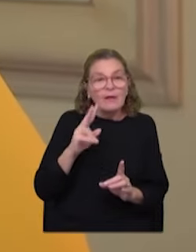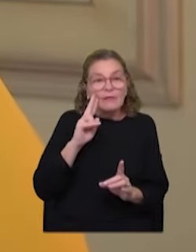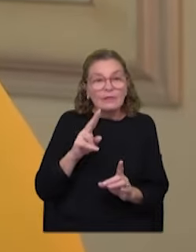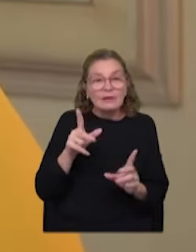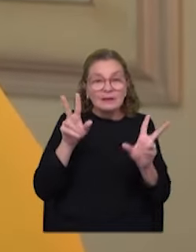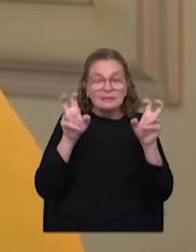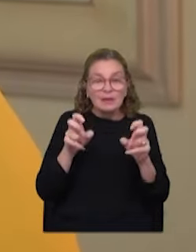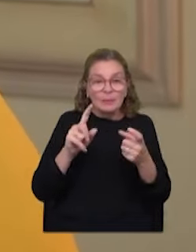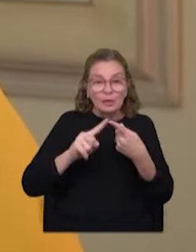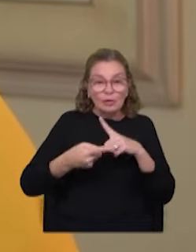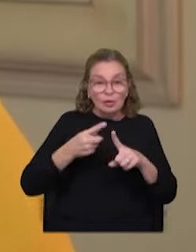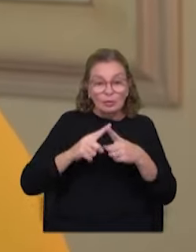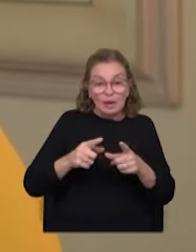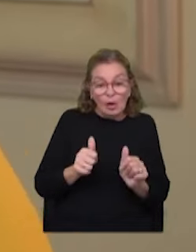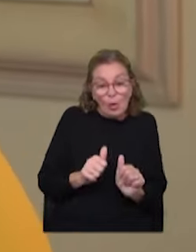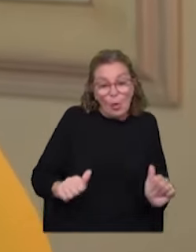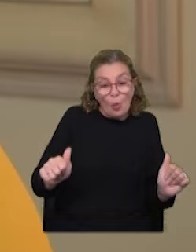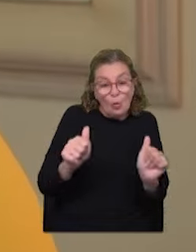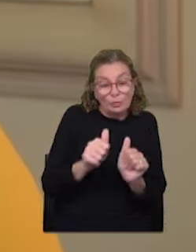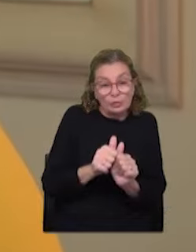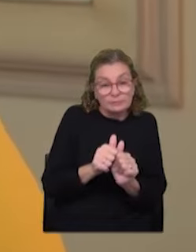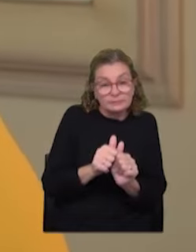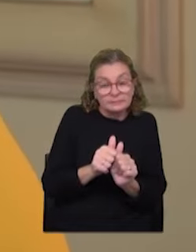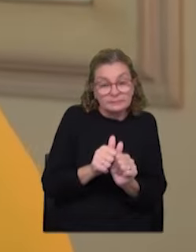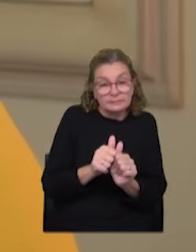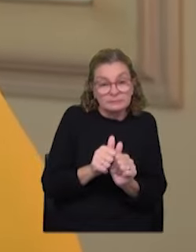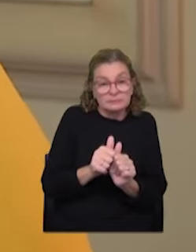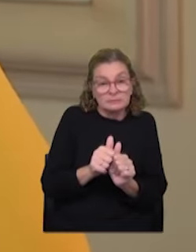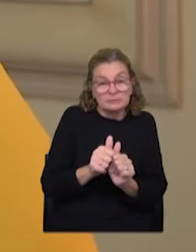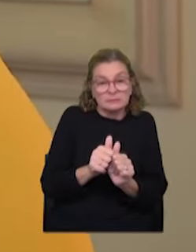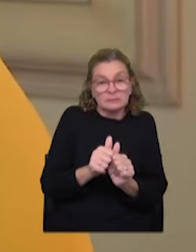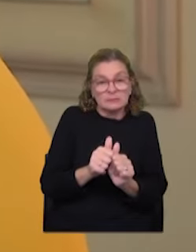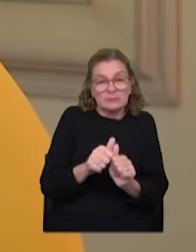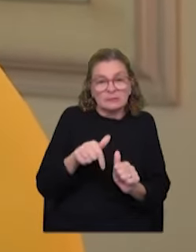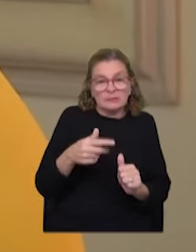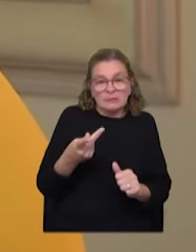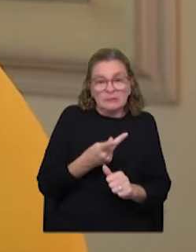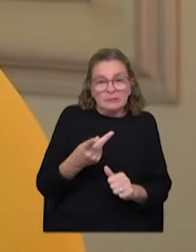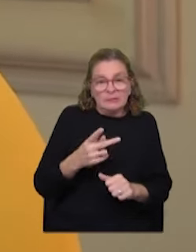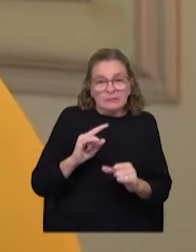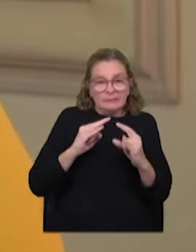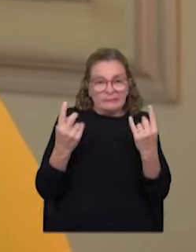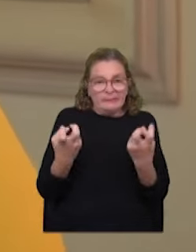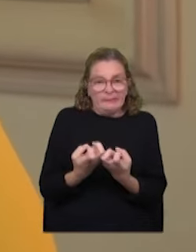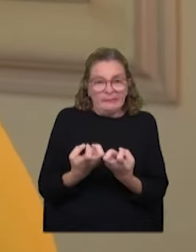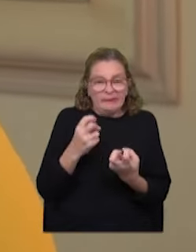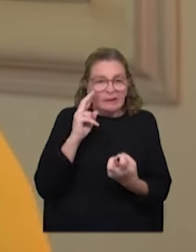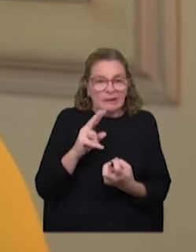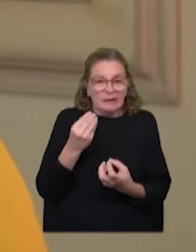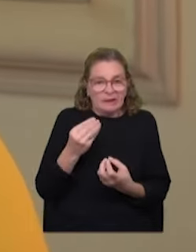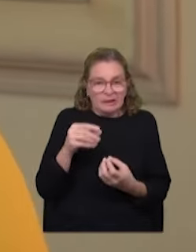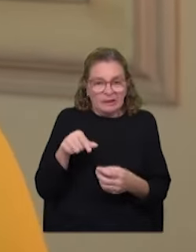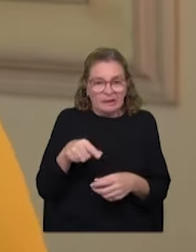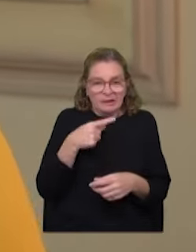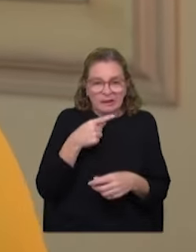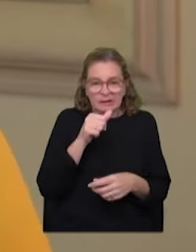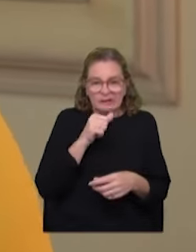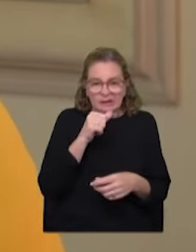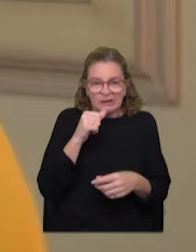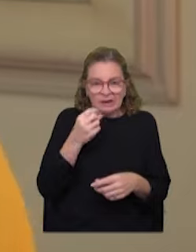el tema en una coordinación conjunta entre los legisladores de ambas cámaras para tomar definiciones al respecto